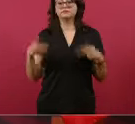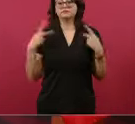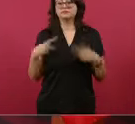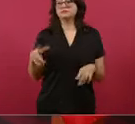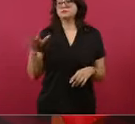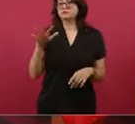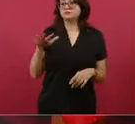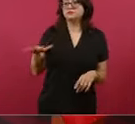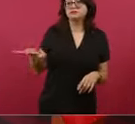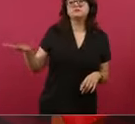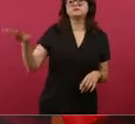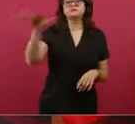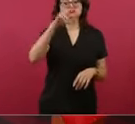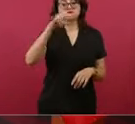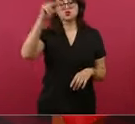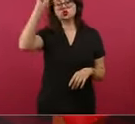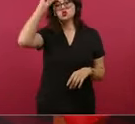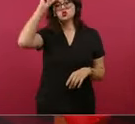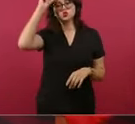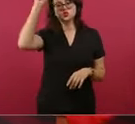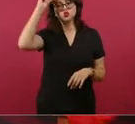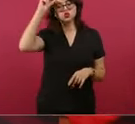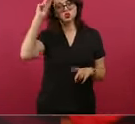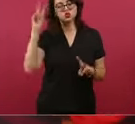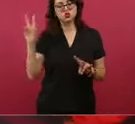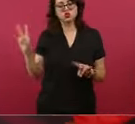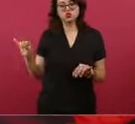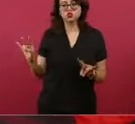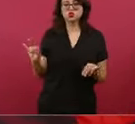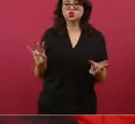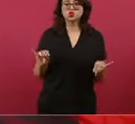listo, es un pueblo muy avispado